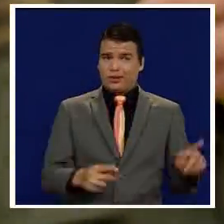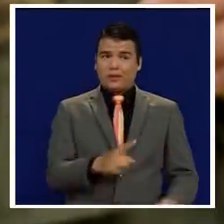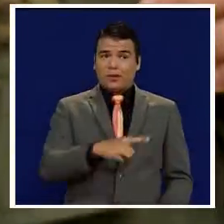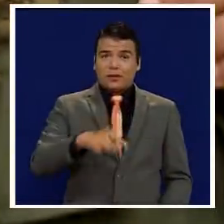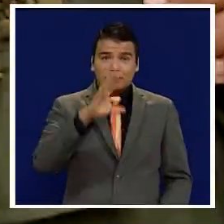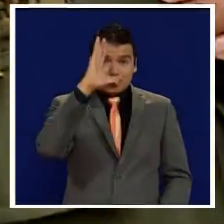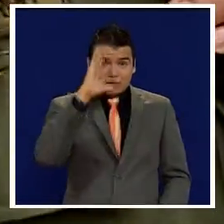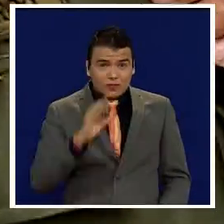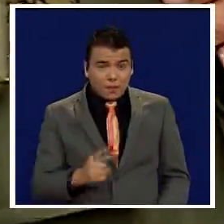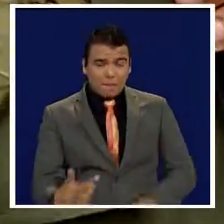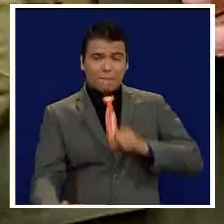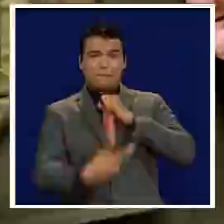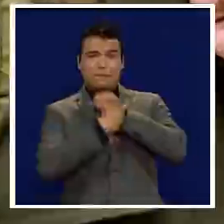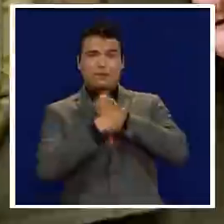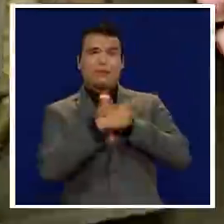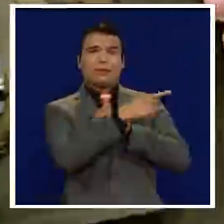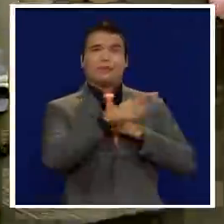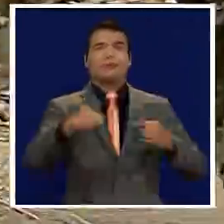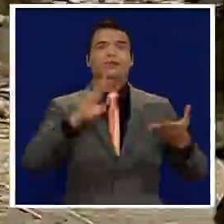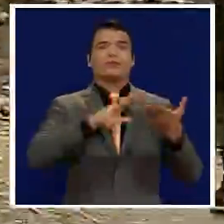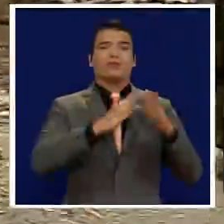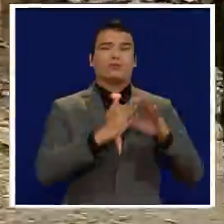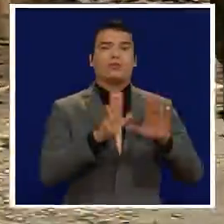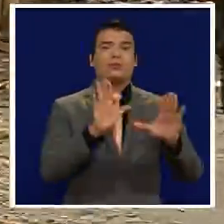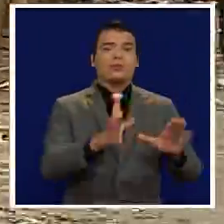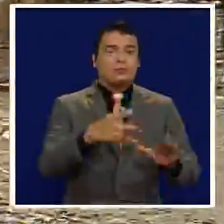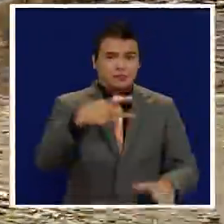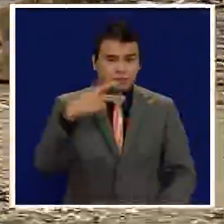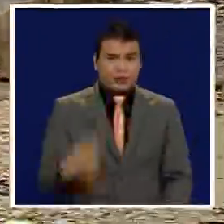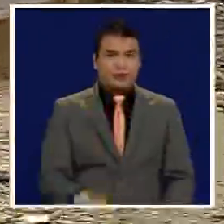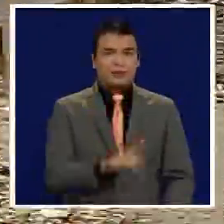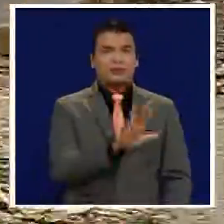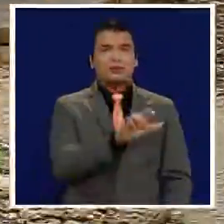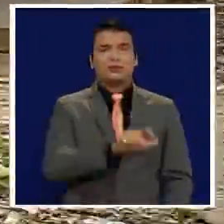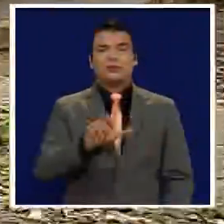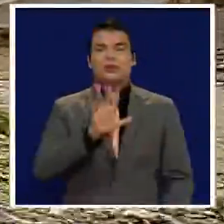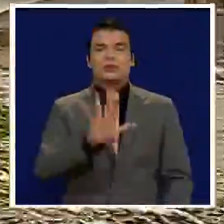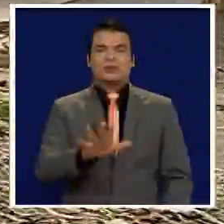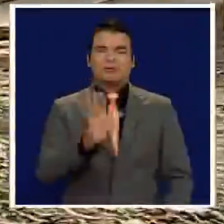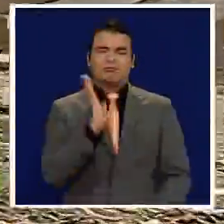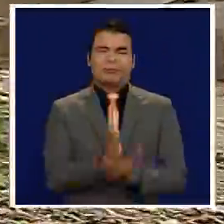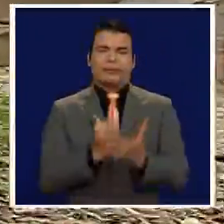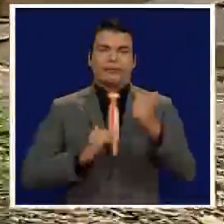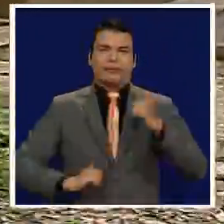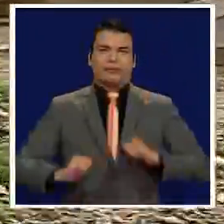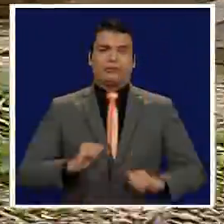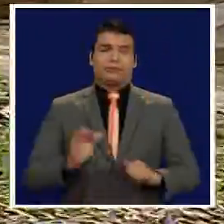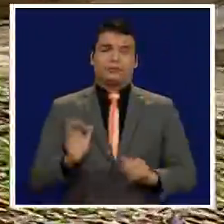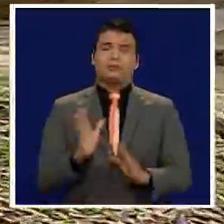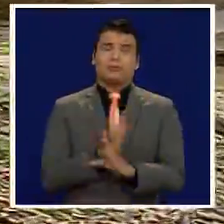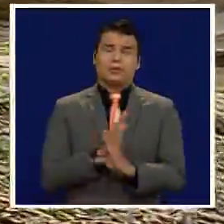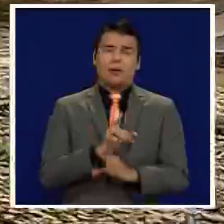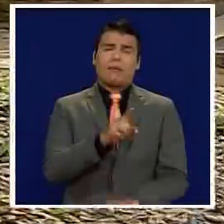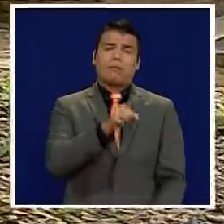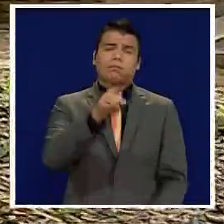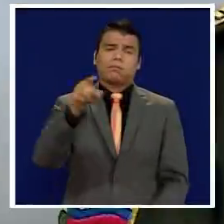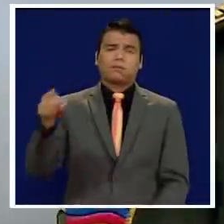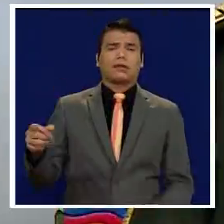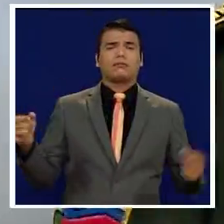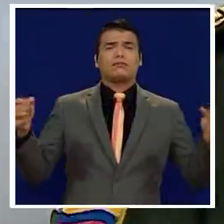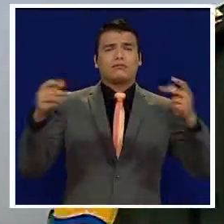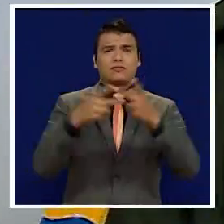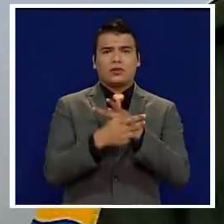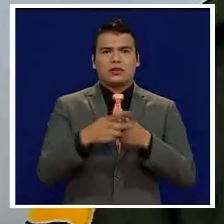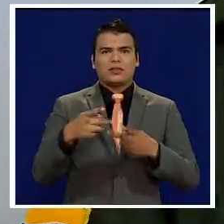hombres los que resultaron atacados por la comunidad, dejando como consecuencia 5 uniformados heridos. Trasciende el problema de la violencia, generan